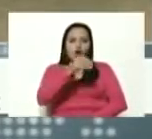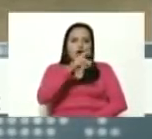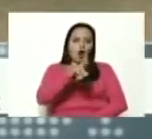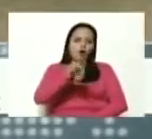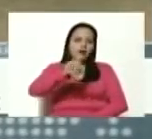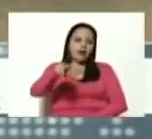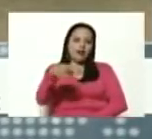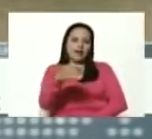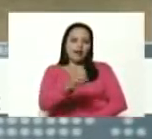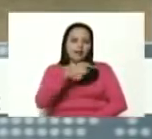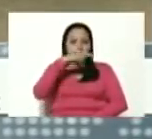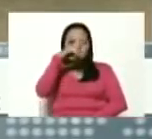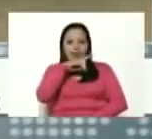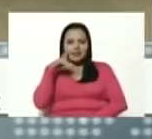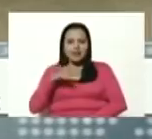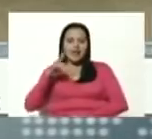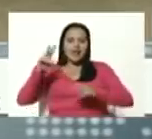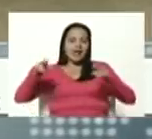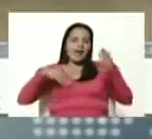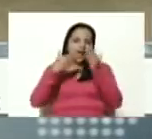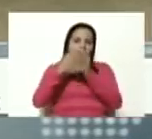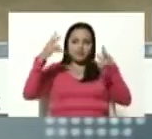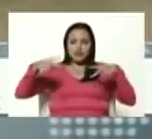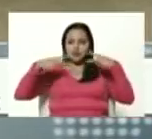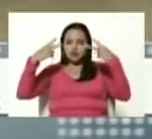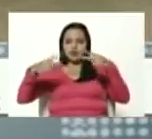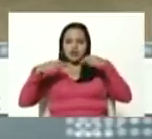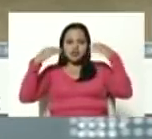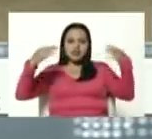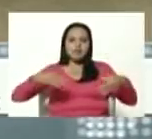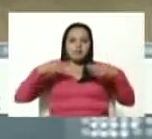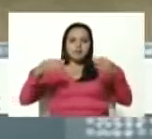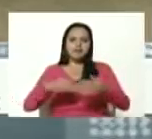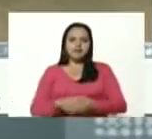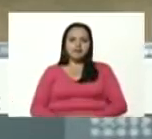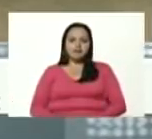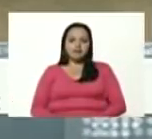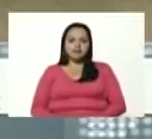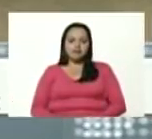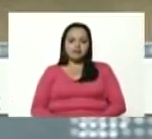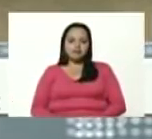Padre. ¡Hasta la victoria siempre!